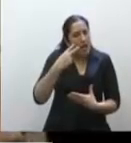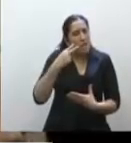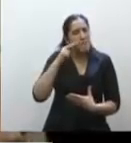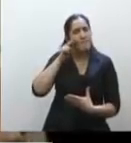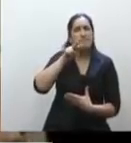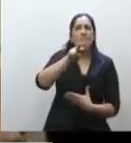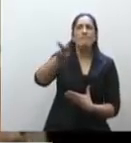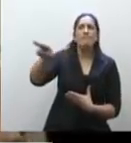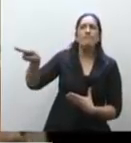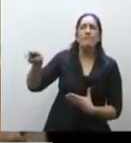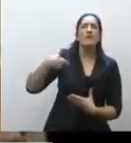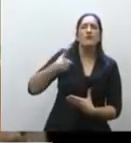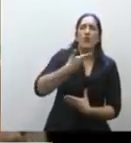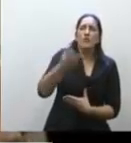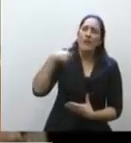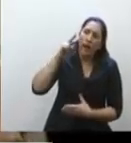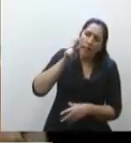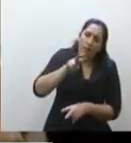de la sociedad.